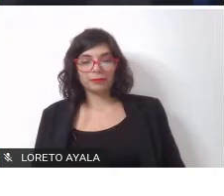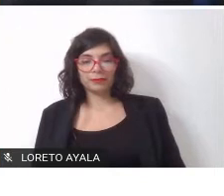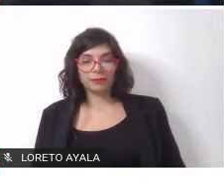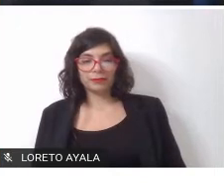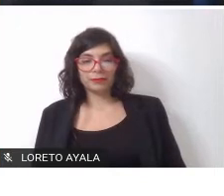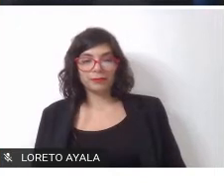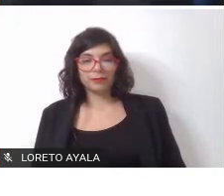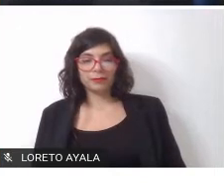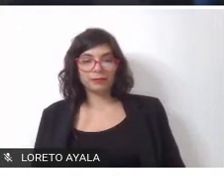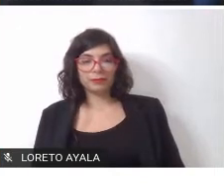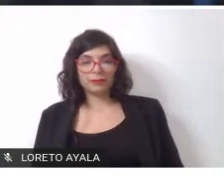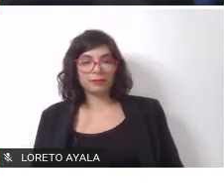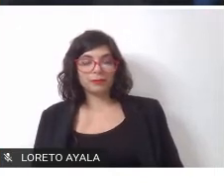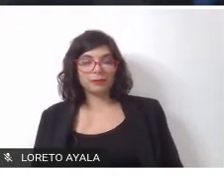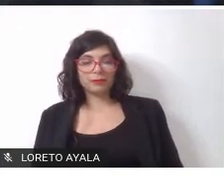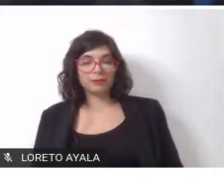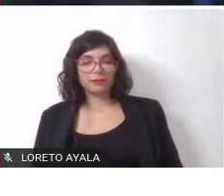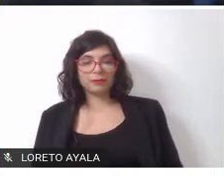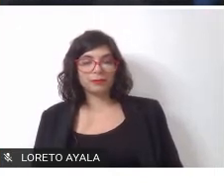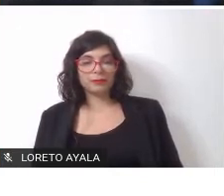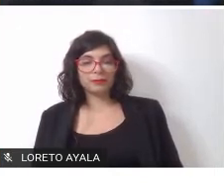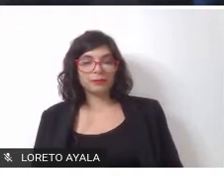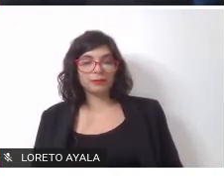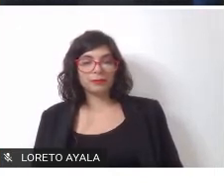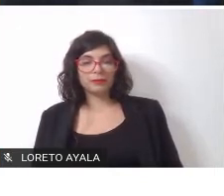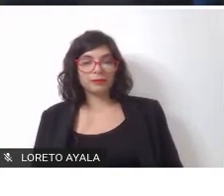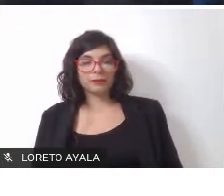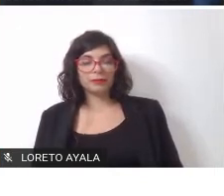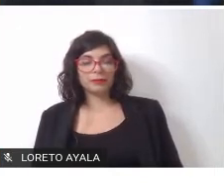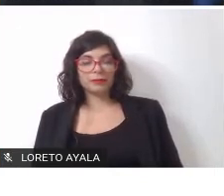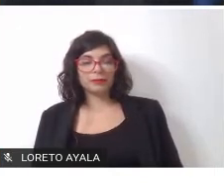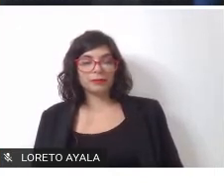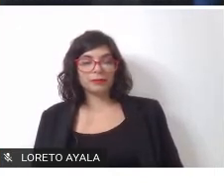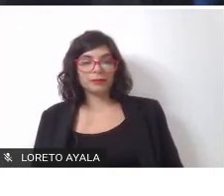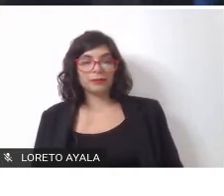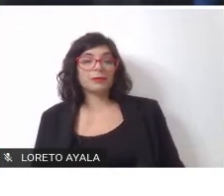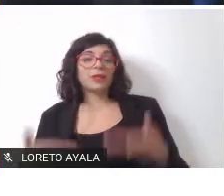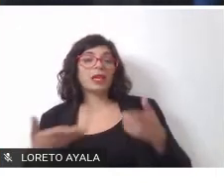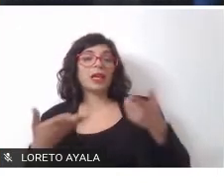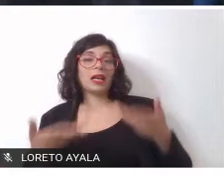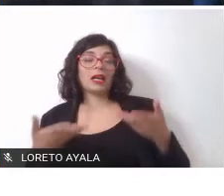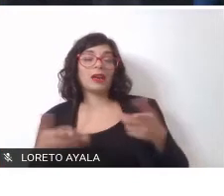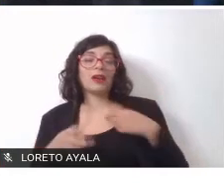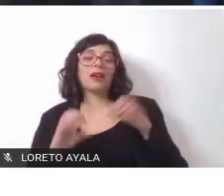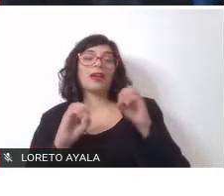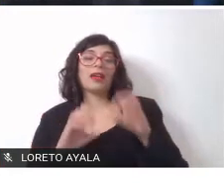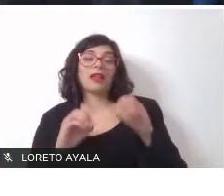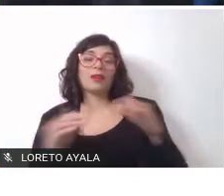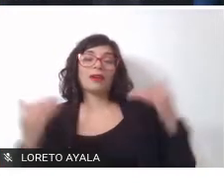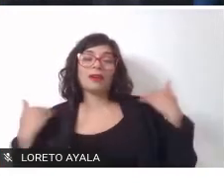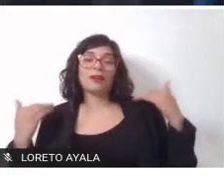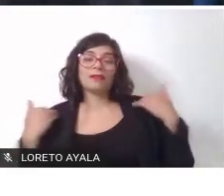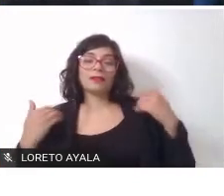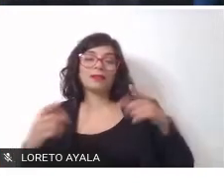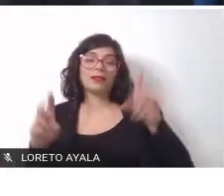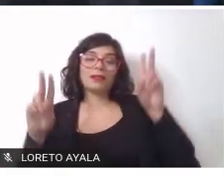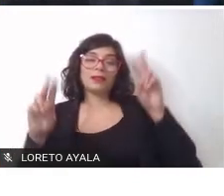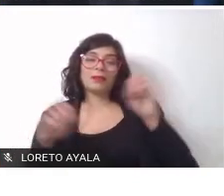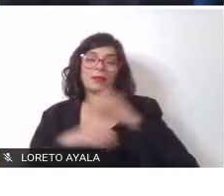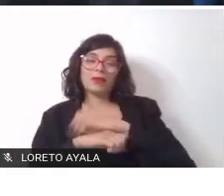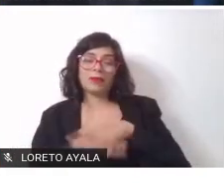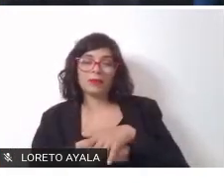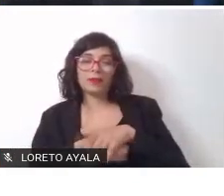Paso a la educación física rural en pandemia, tanto para las